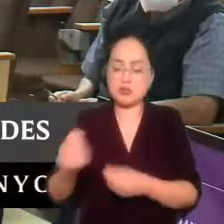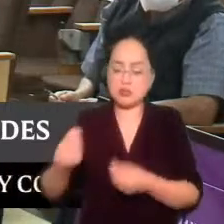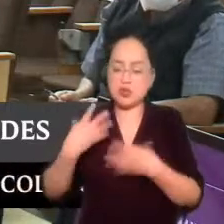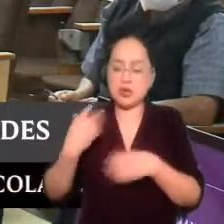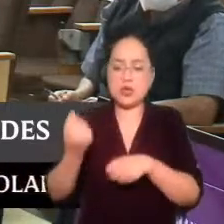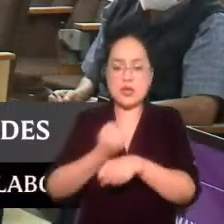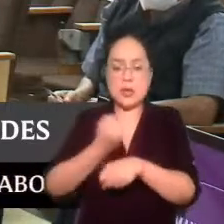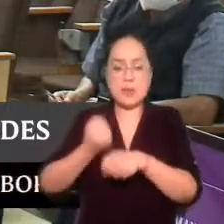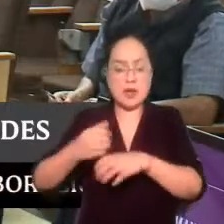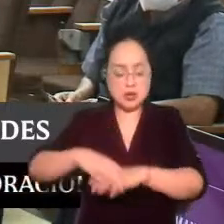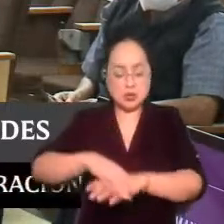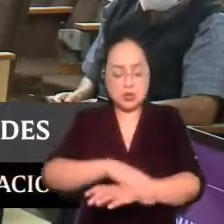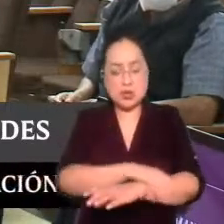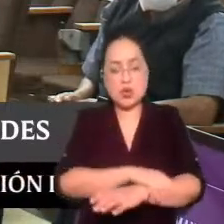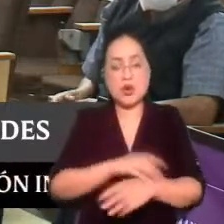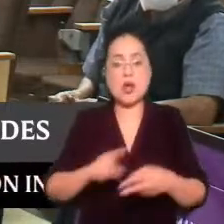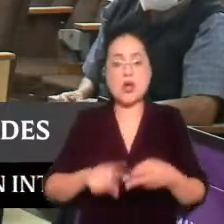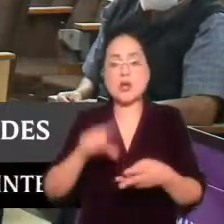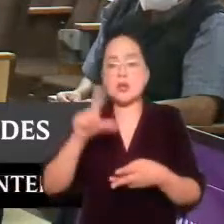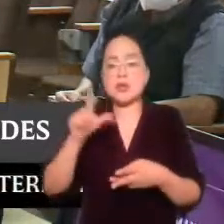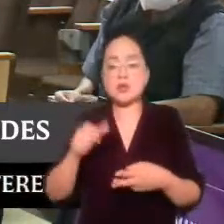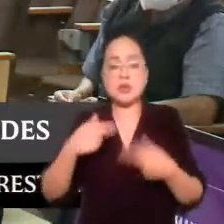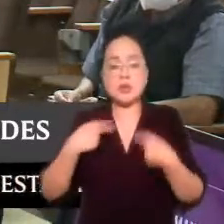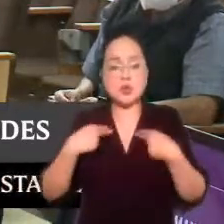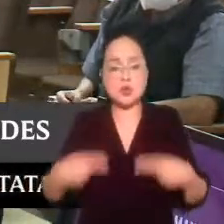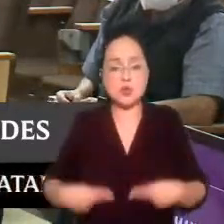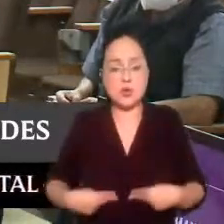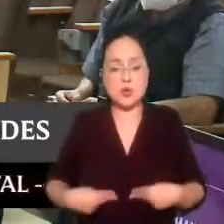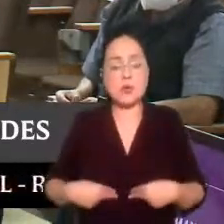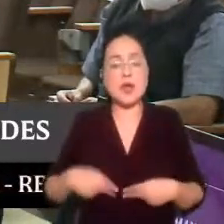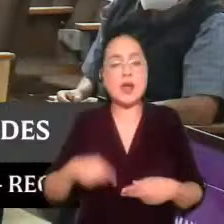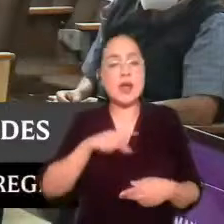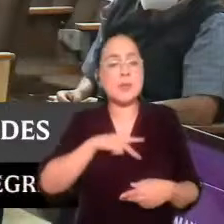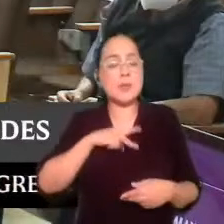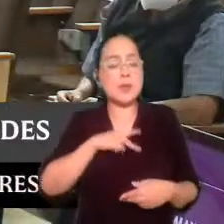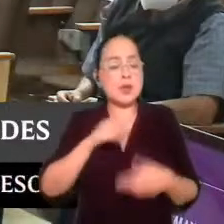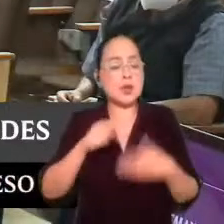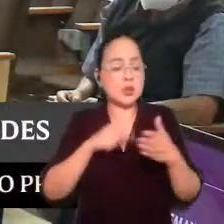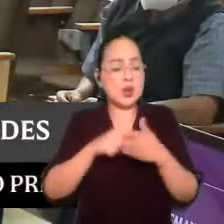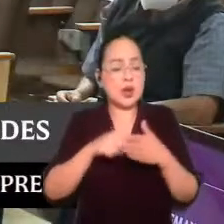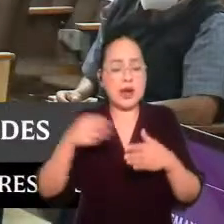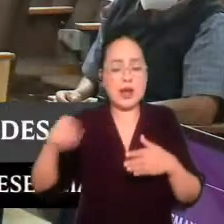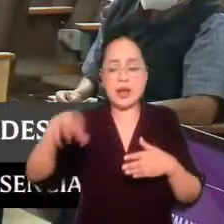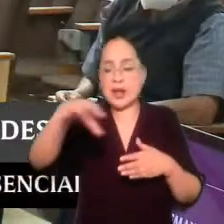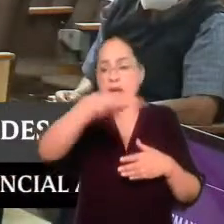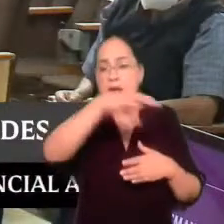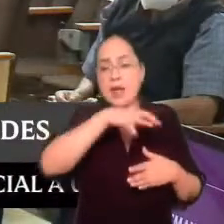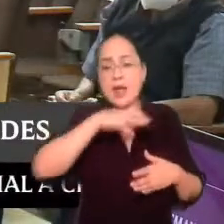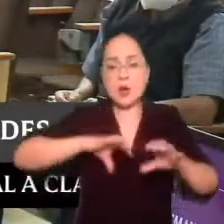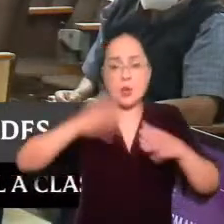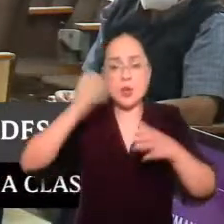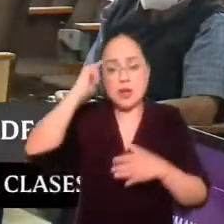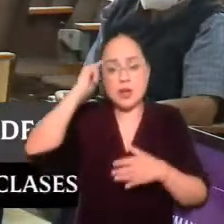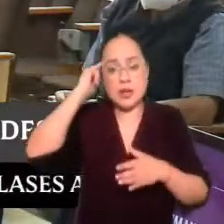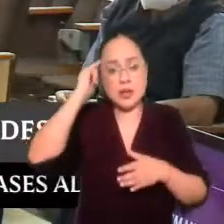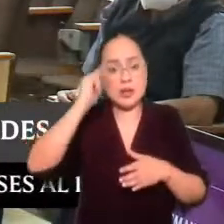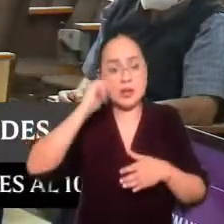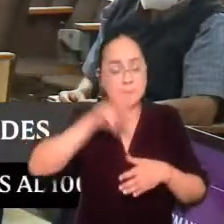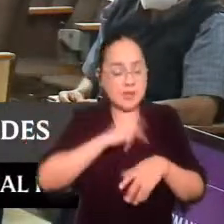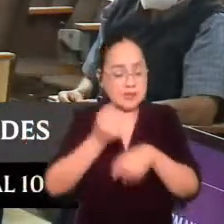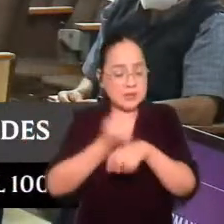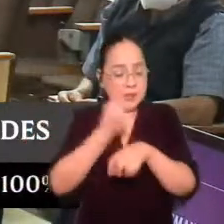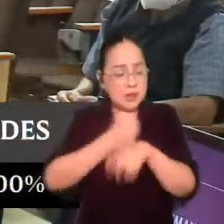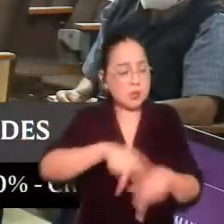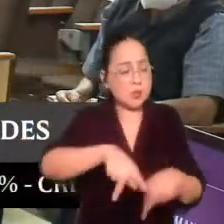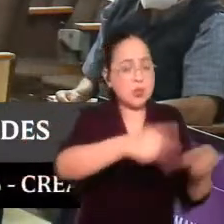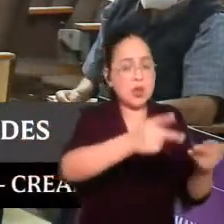íbamos enseguida a los pueblos, el internado mío estaba rodeado de pueblos indígenas, les vendíamos baratas las botas